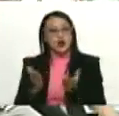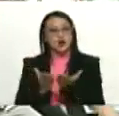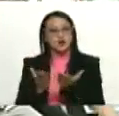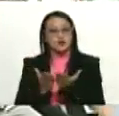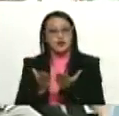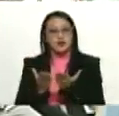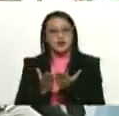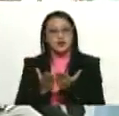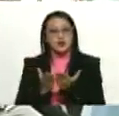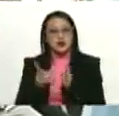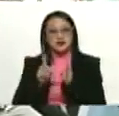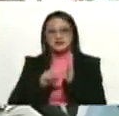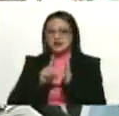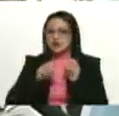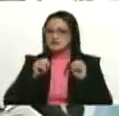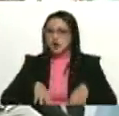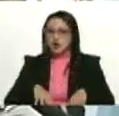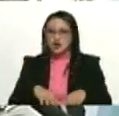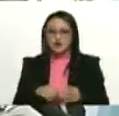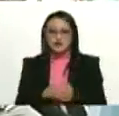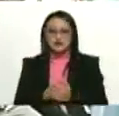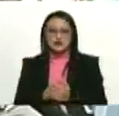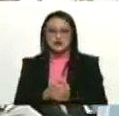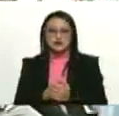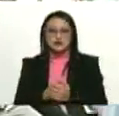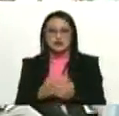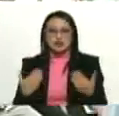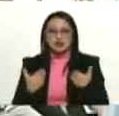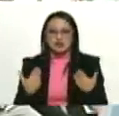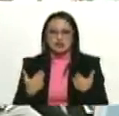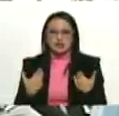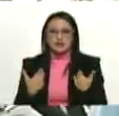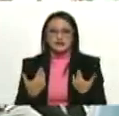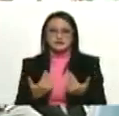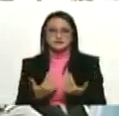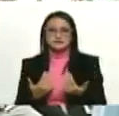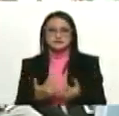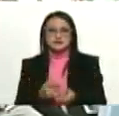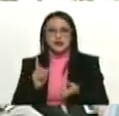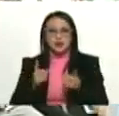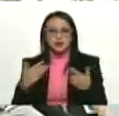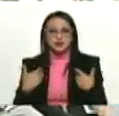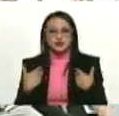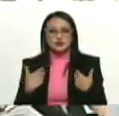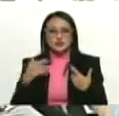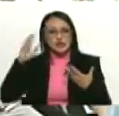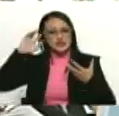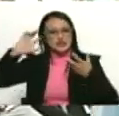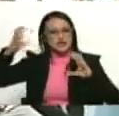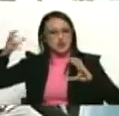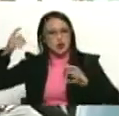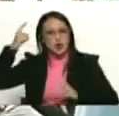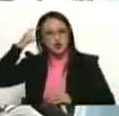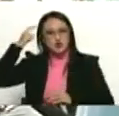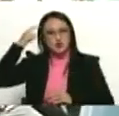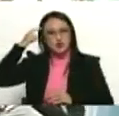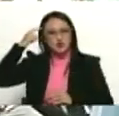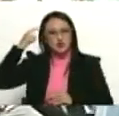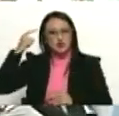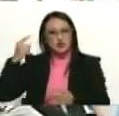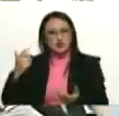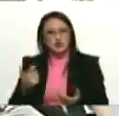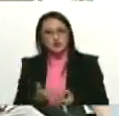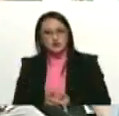colegios, de los liceos. Muchos de ellos luego comenzaron a sufrir trastornos en su